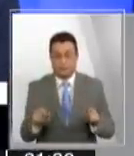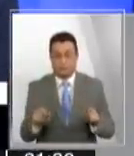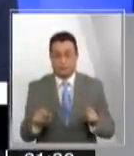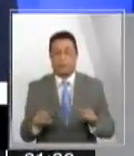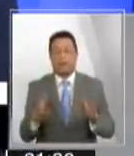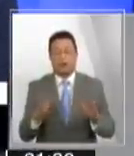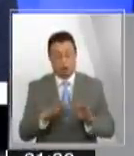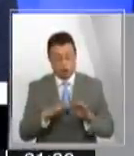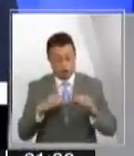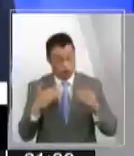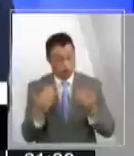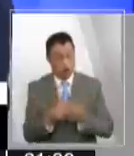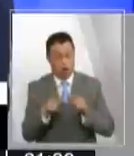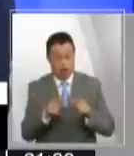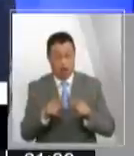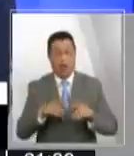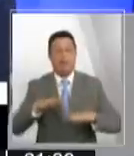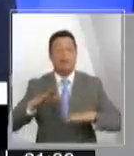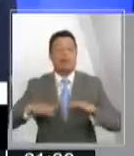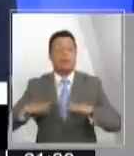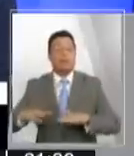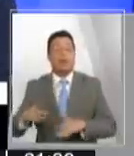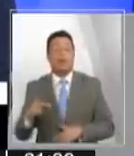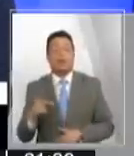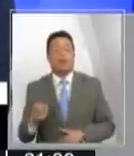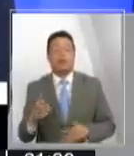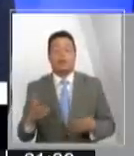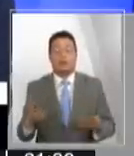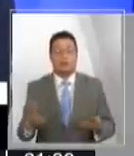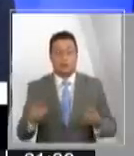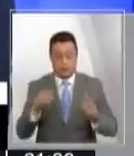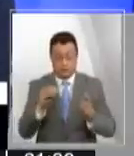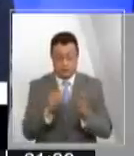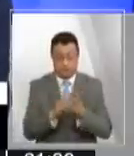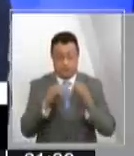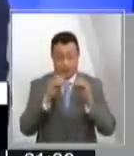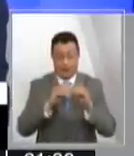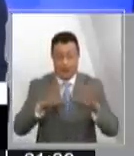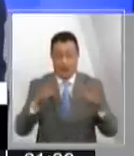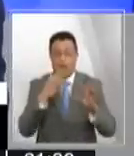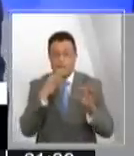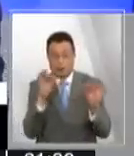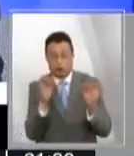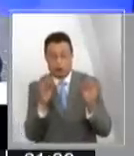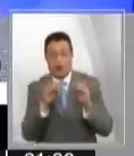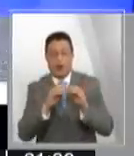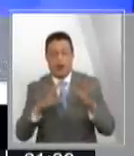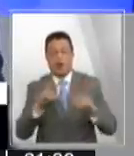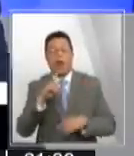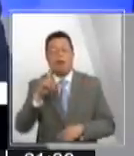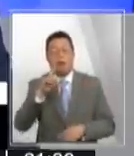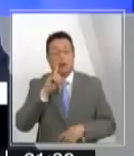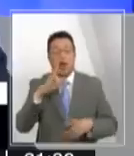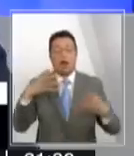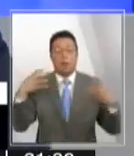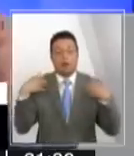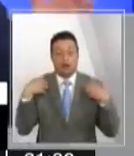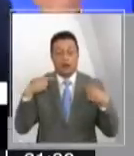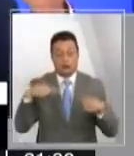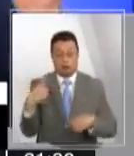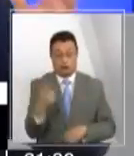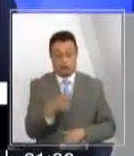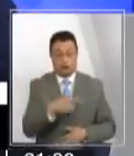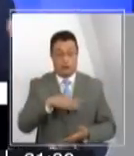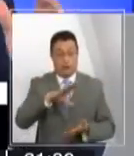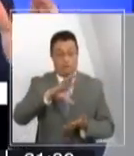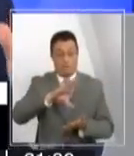todo esto depende de planteamientos claros e instrucciones claras por quienes tienen la responsabilidad. Y en nuestro país,